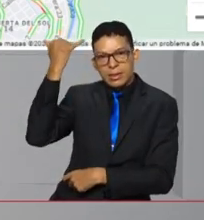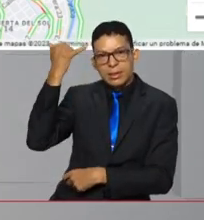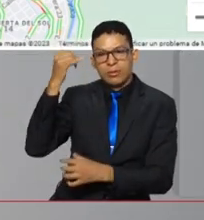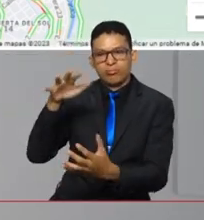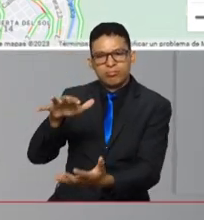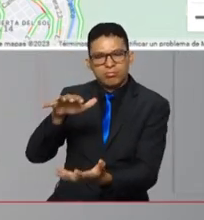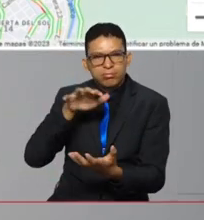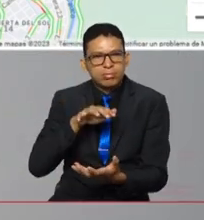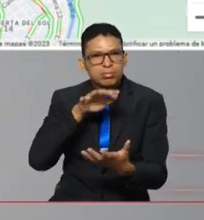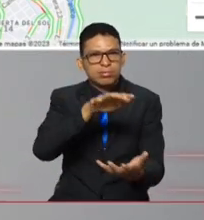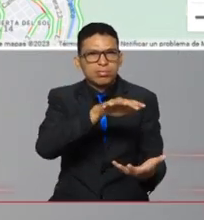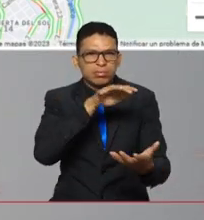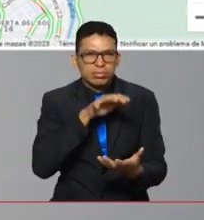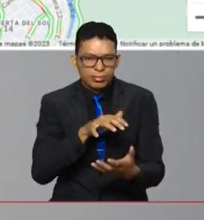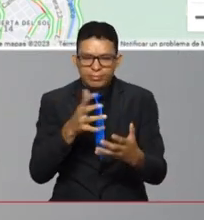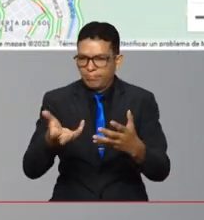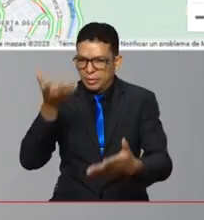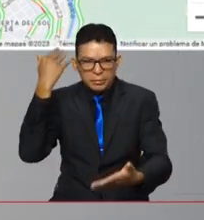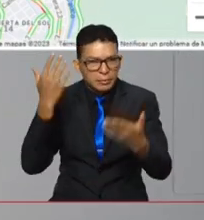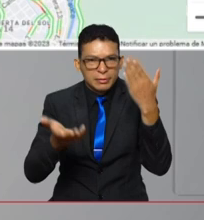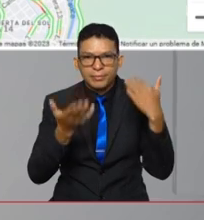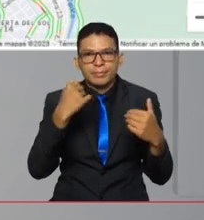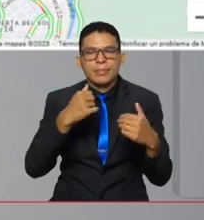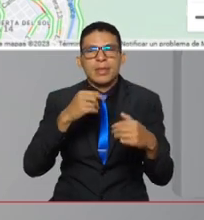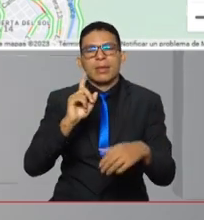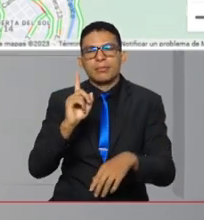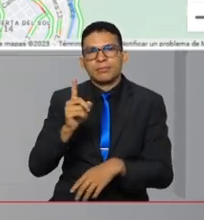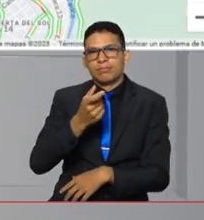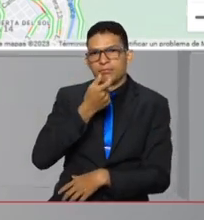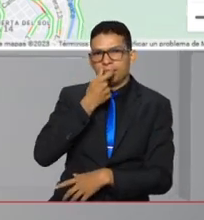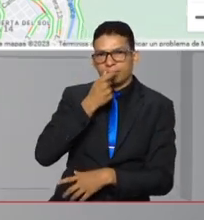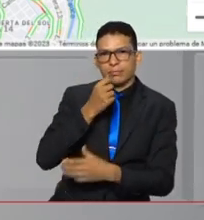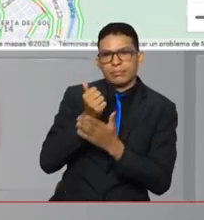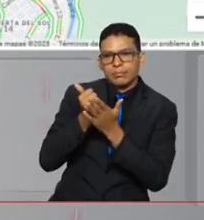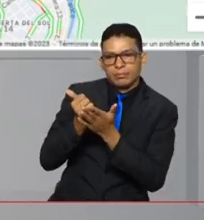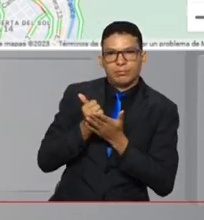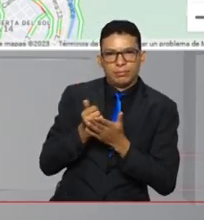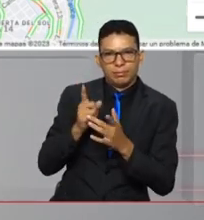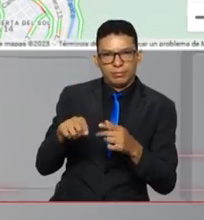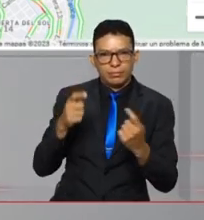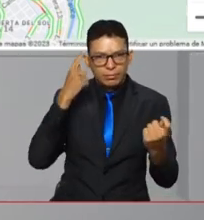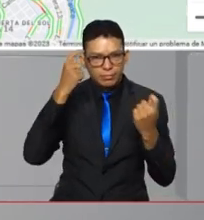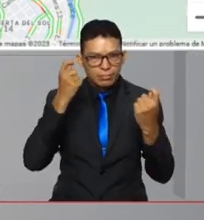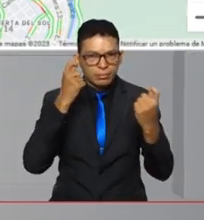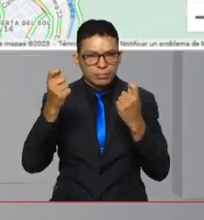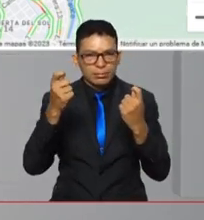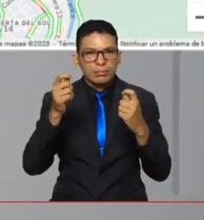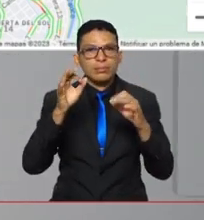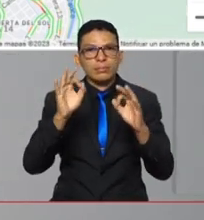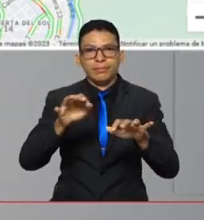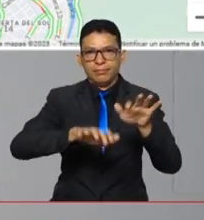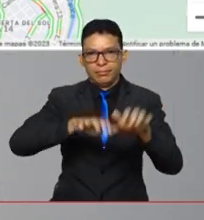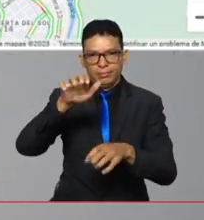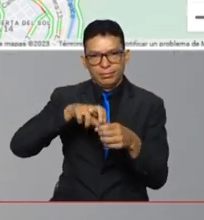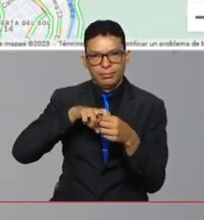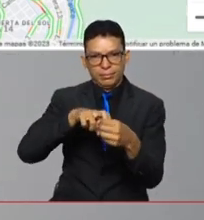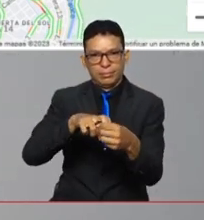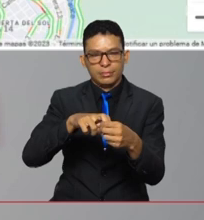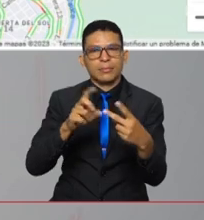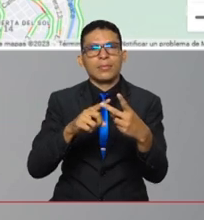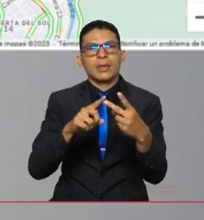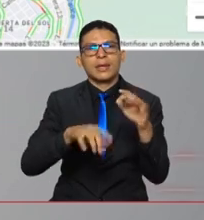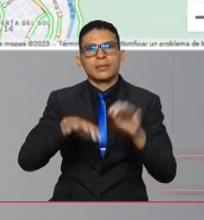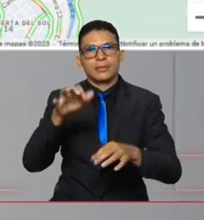unos elementos. Hay una intervención interinstitucional acompañada con organismos de control. La Secretaría de Movilidad, Secretaría de